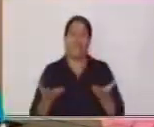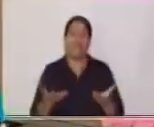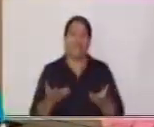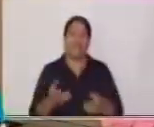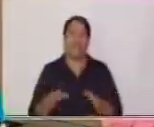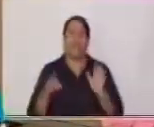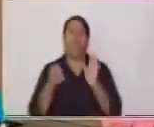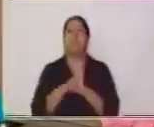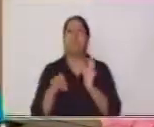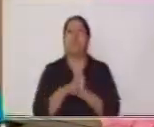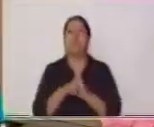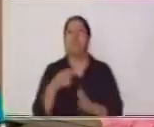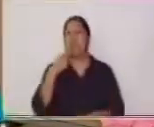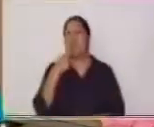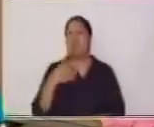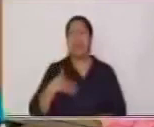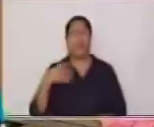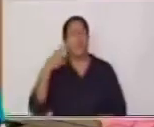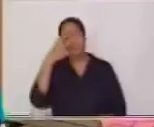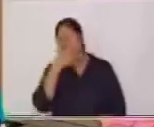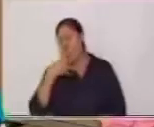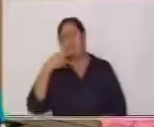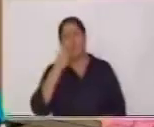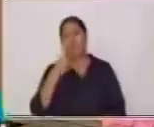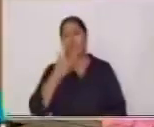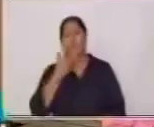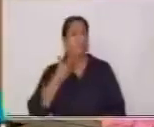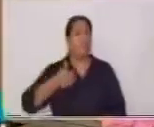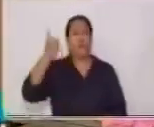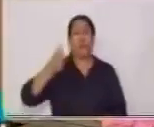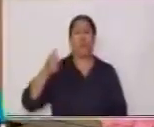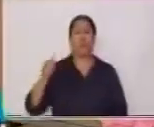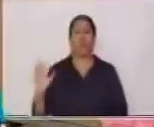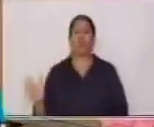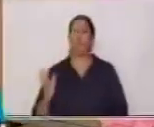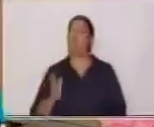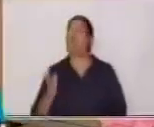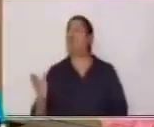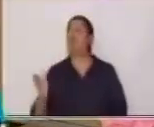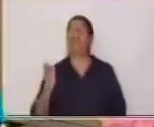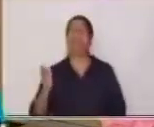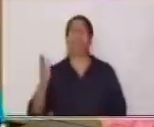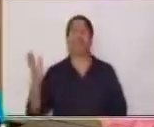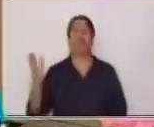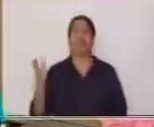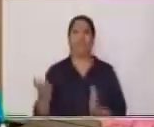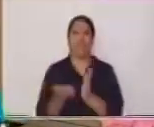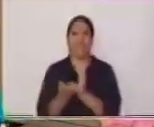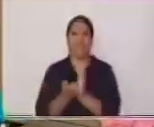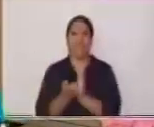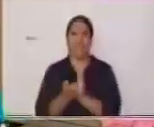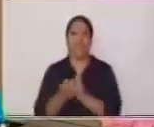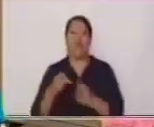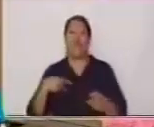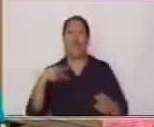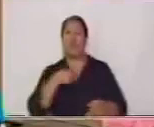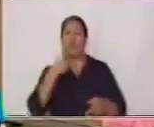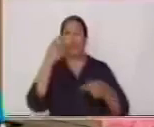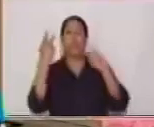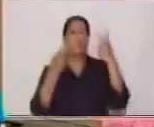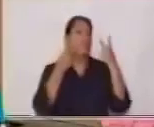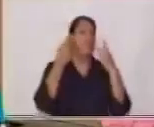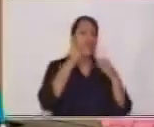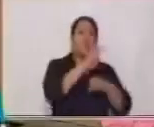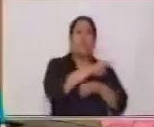dice el mejor paseo escolar. Fue cuando visitamos el huerto de la escuela. La maestra nos explicó cómo se